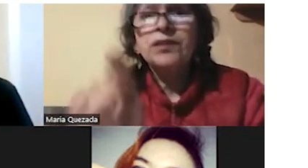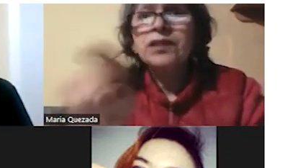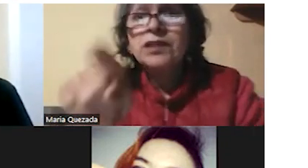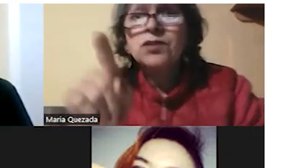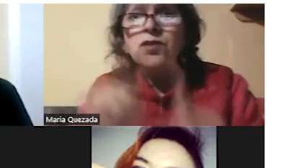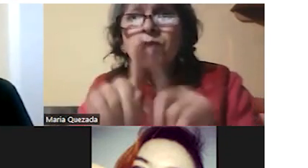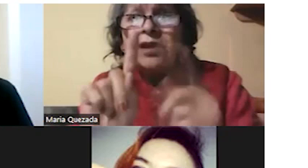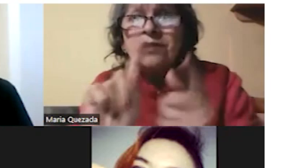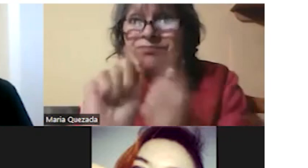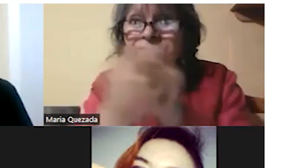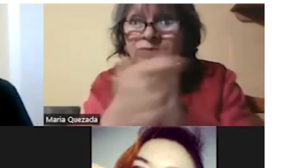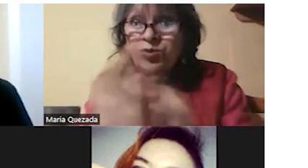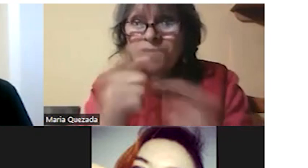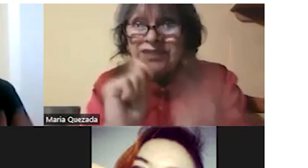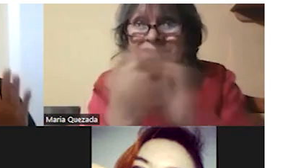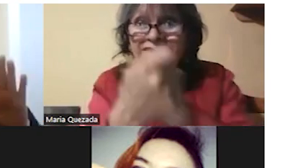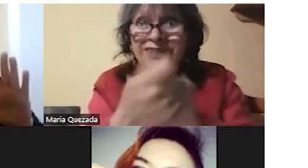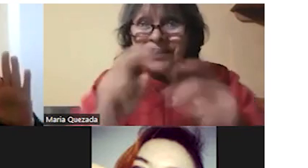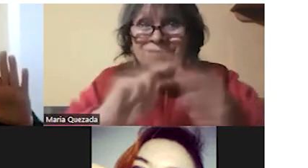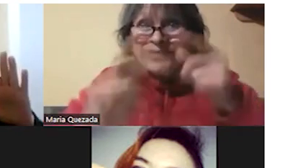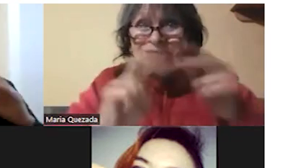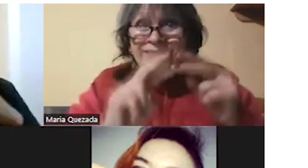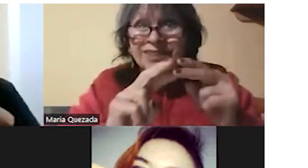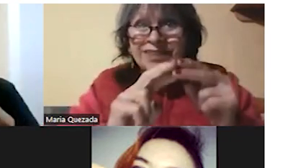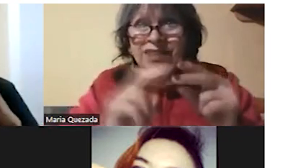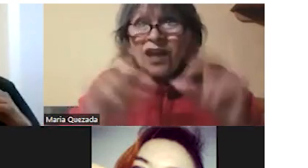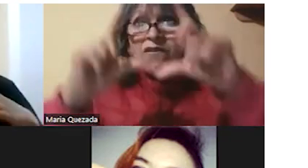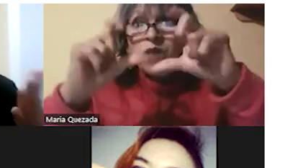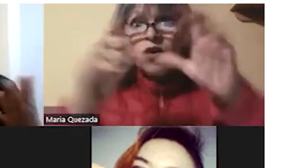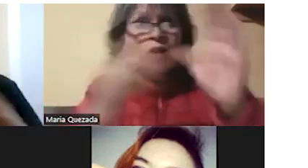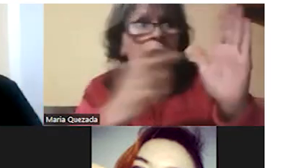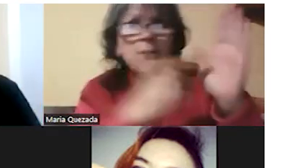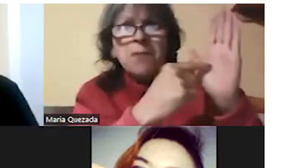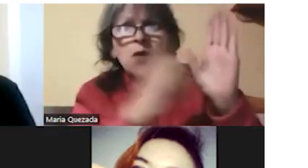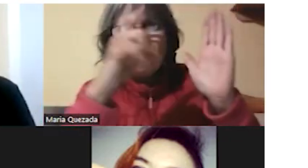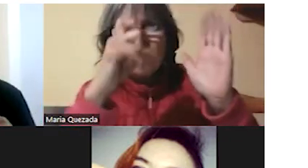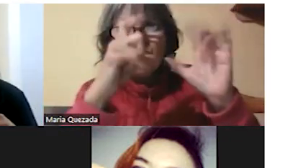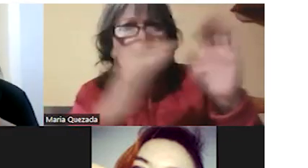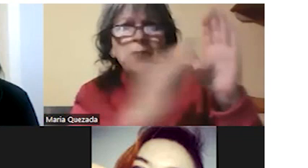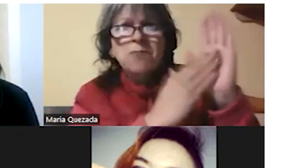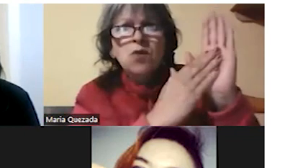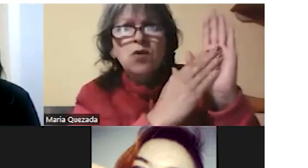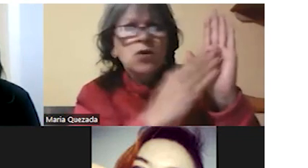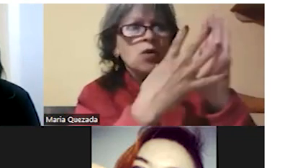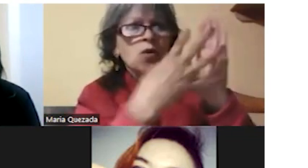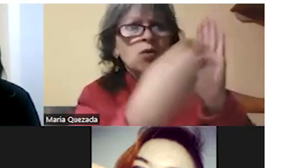Bueno, para eso estamos. Hagamos un curso. Espérame, que está diciendo algo. Espérate. Sí. Unas fotos